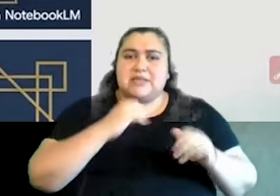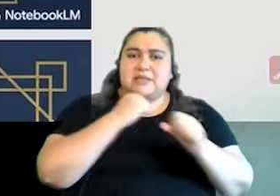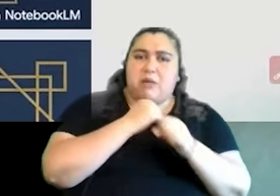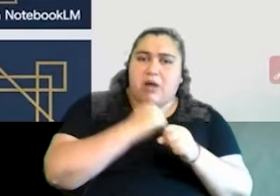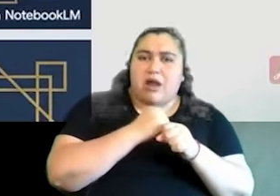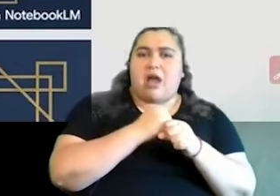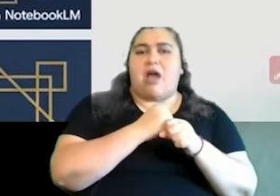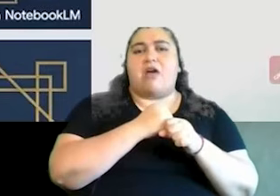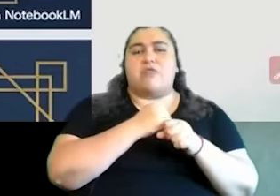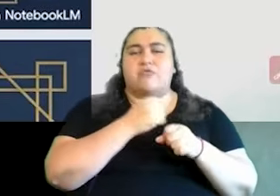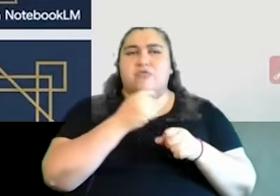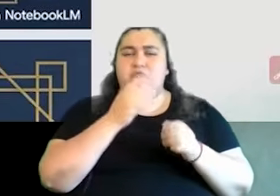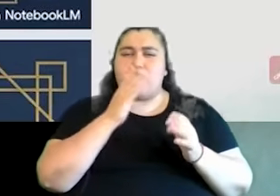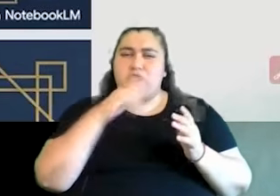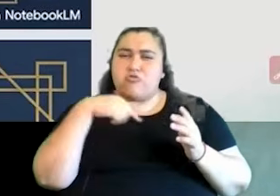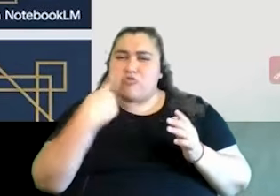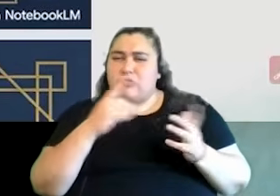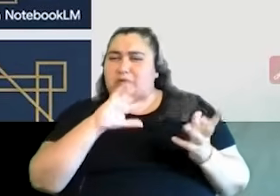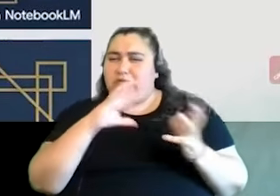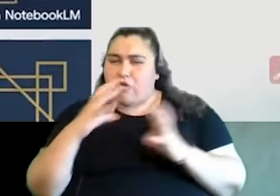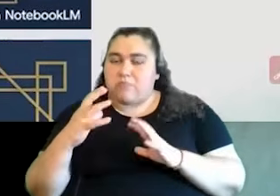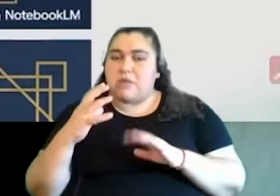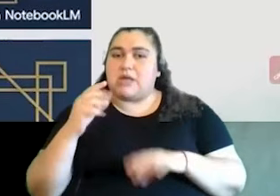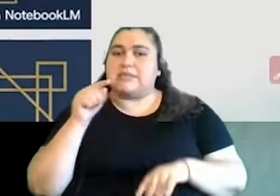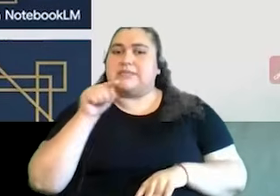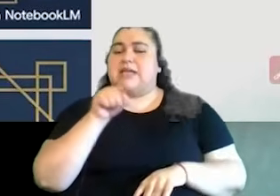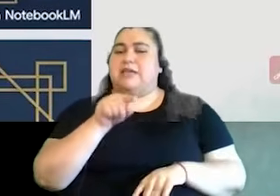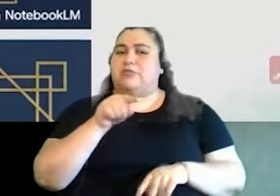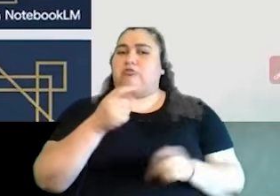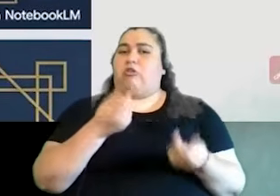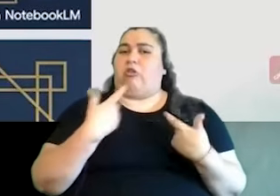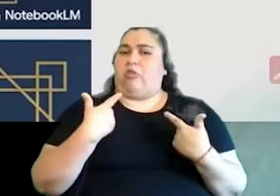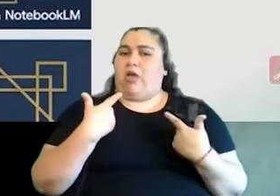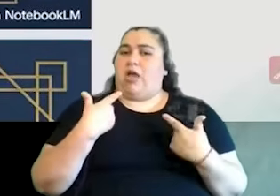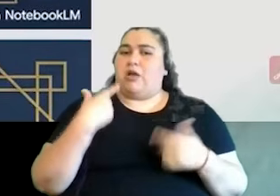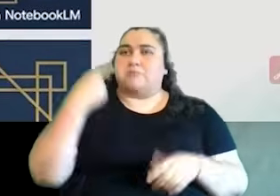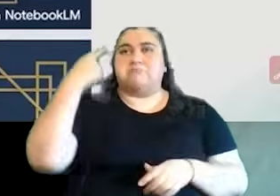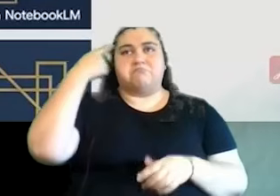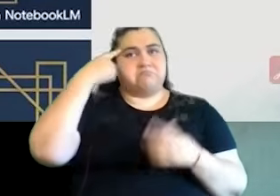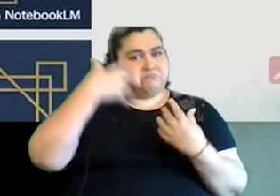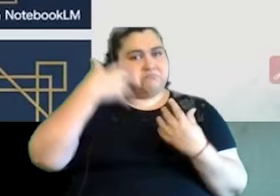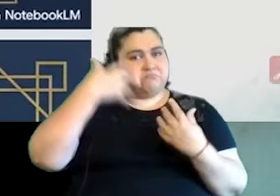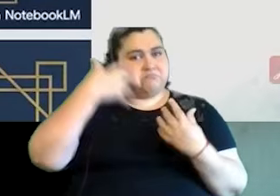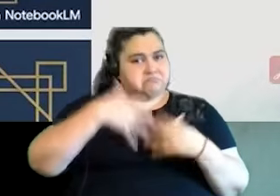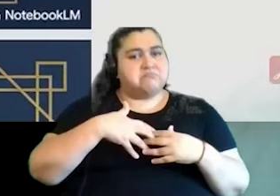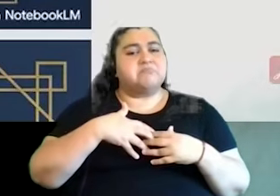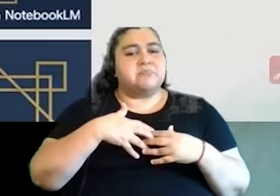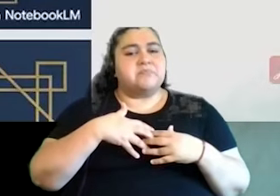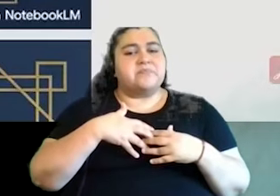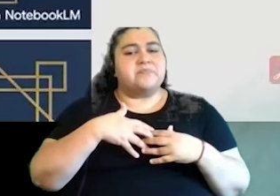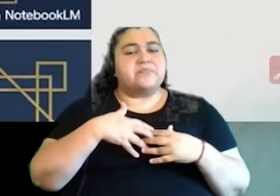periodos, hace que de vuelta reconsideremos esto de